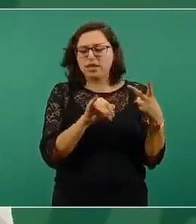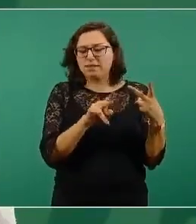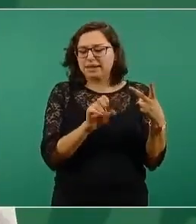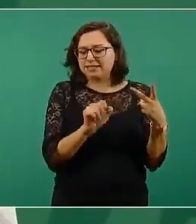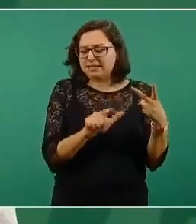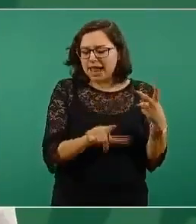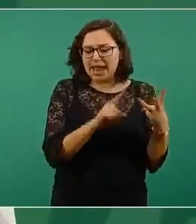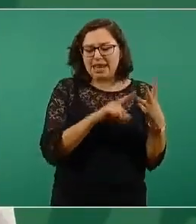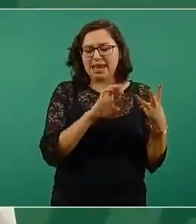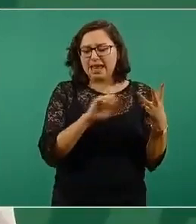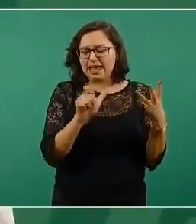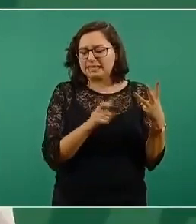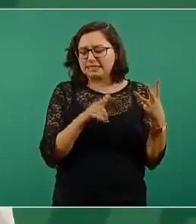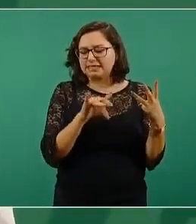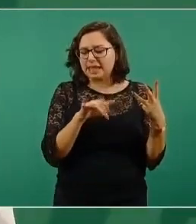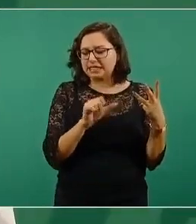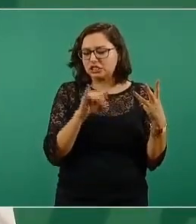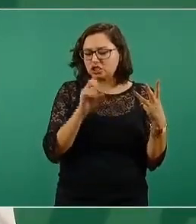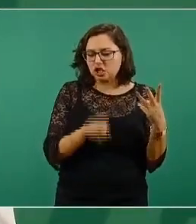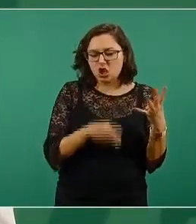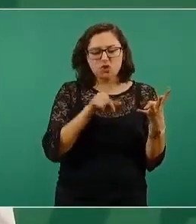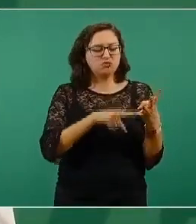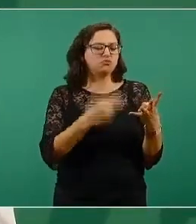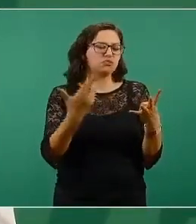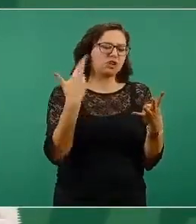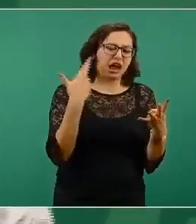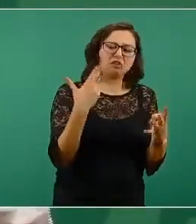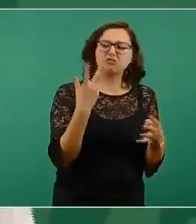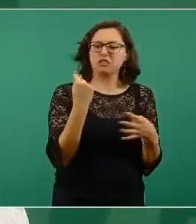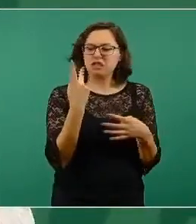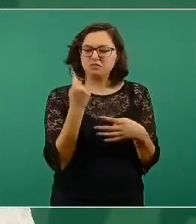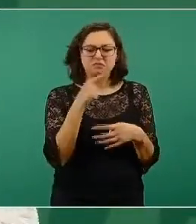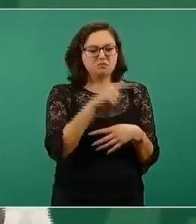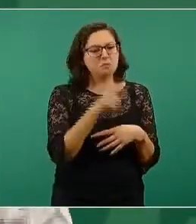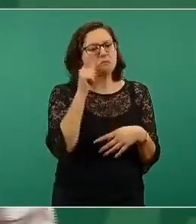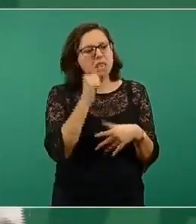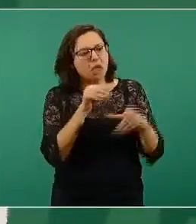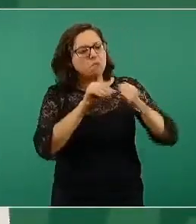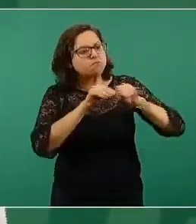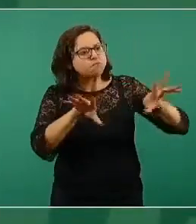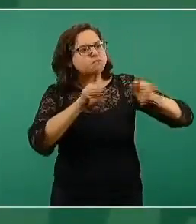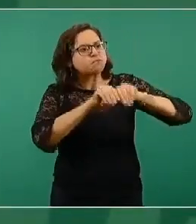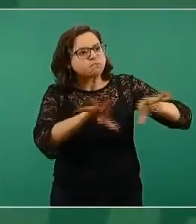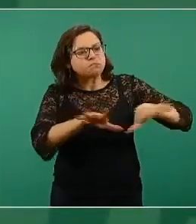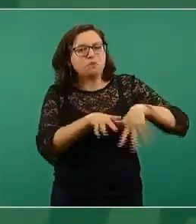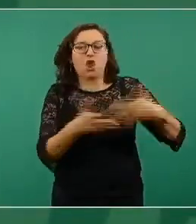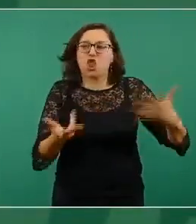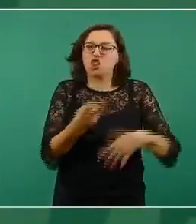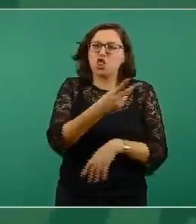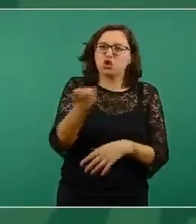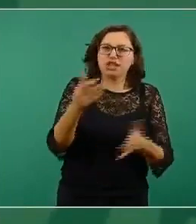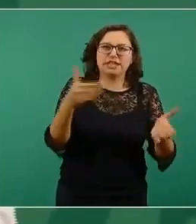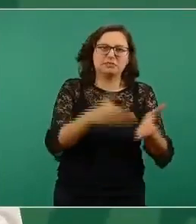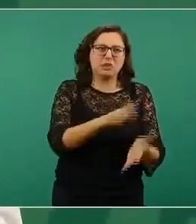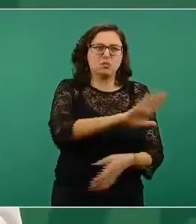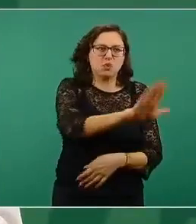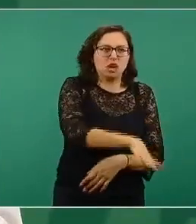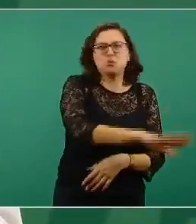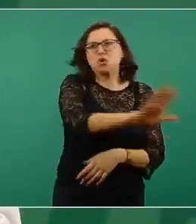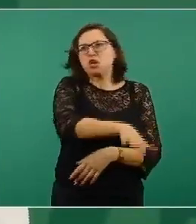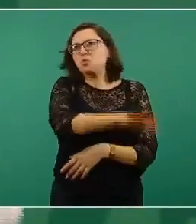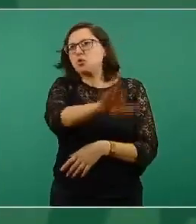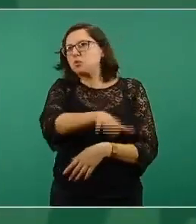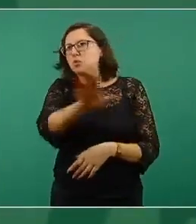Excelsior y las cadenas de radio corporativas empiecen a hablar de que hay 200,000 personas que lamentablemente perdieron la